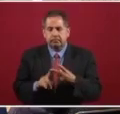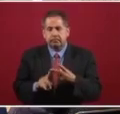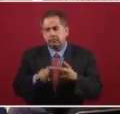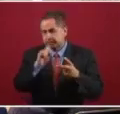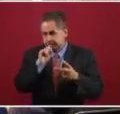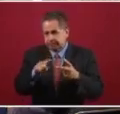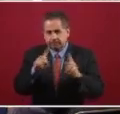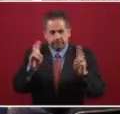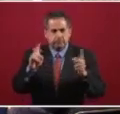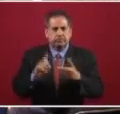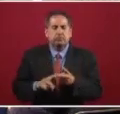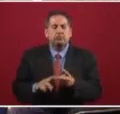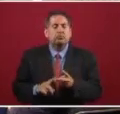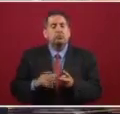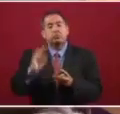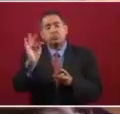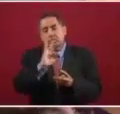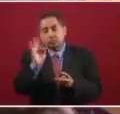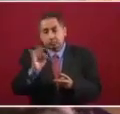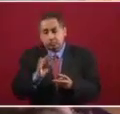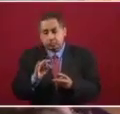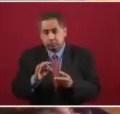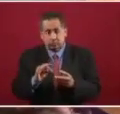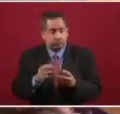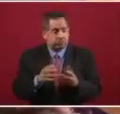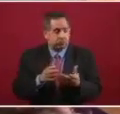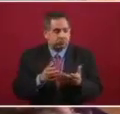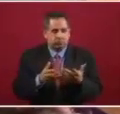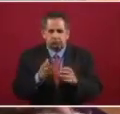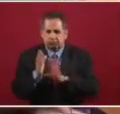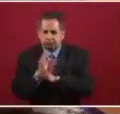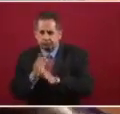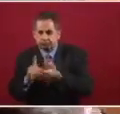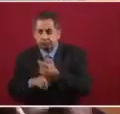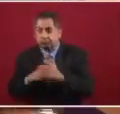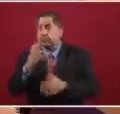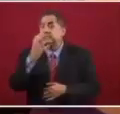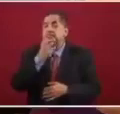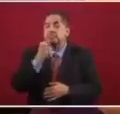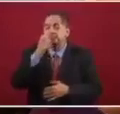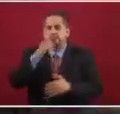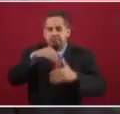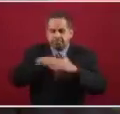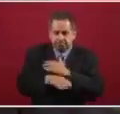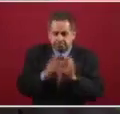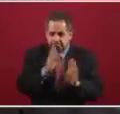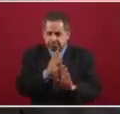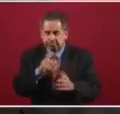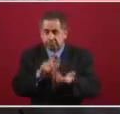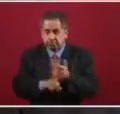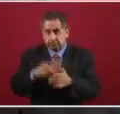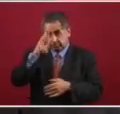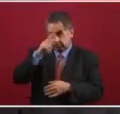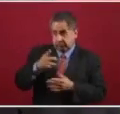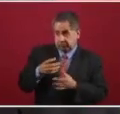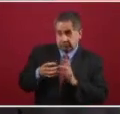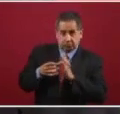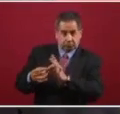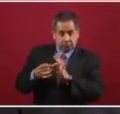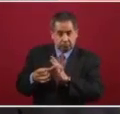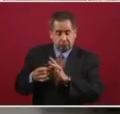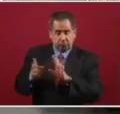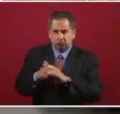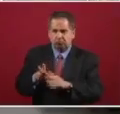este tema, si hay una posible intervención de servicios de inteligencia de Israel, de confirmarse, ¿México estaría en posición